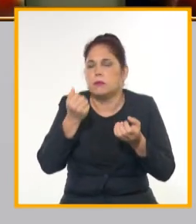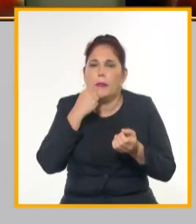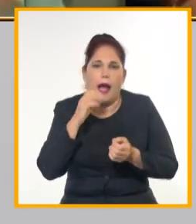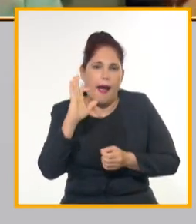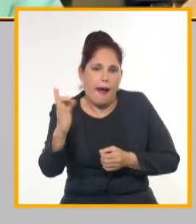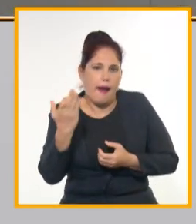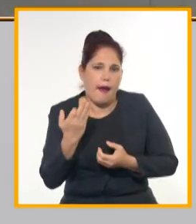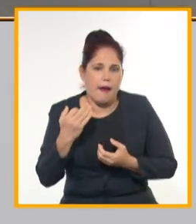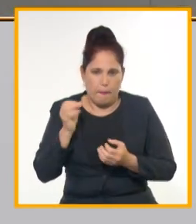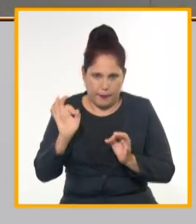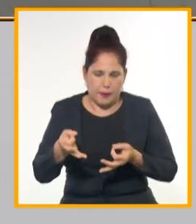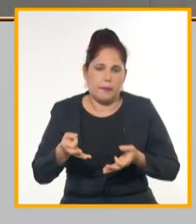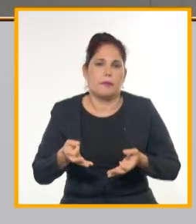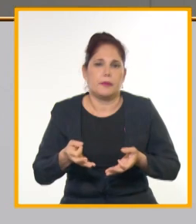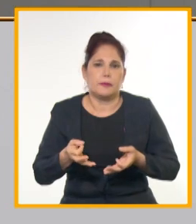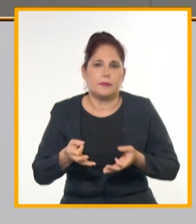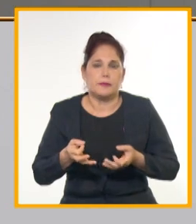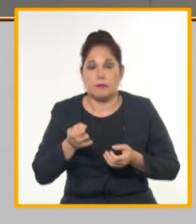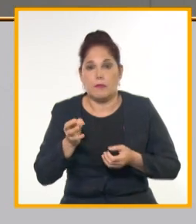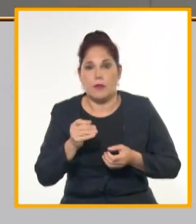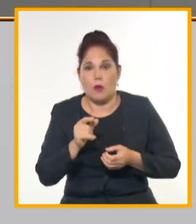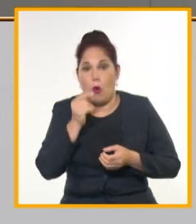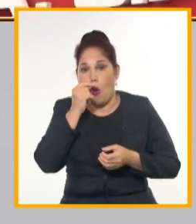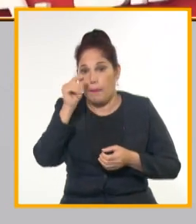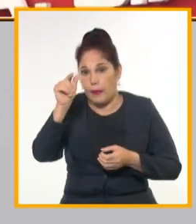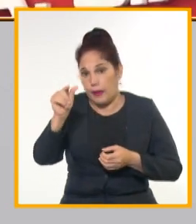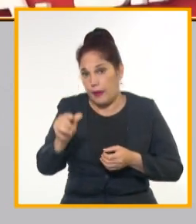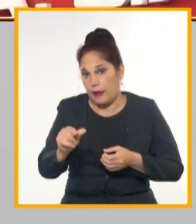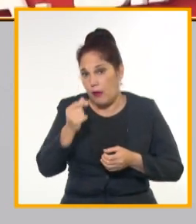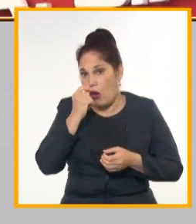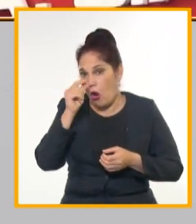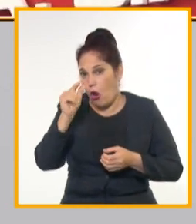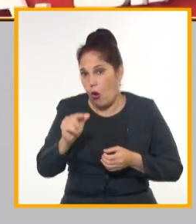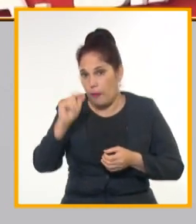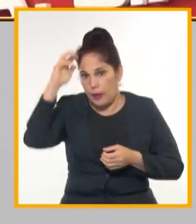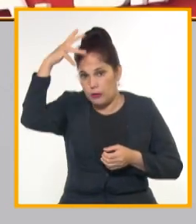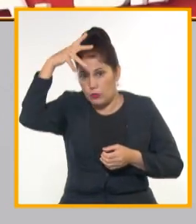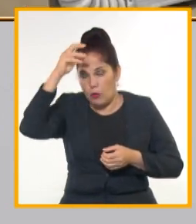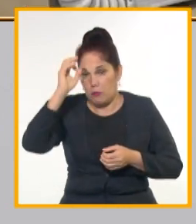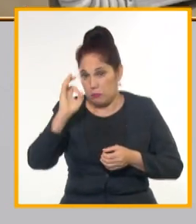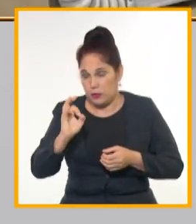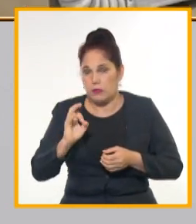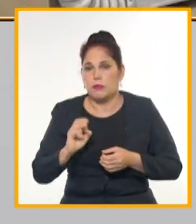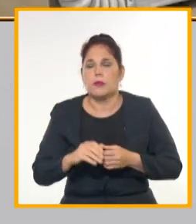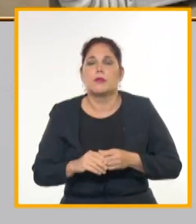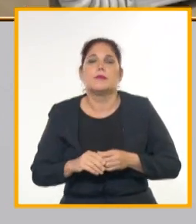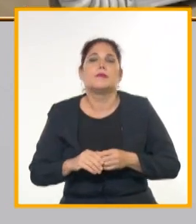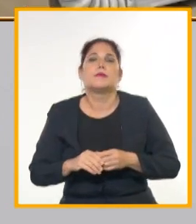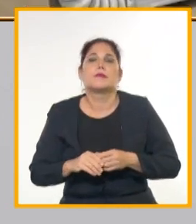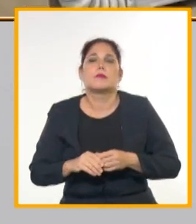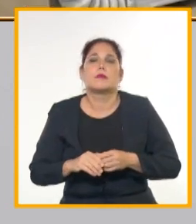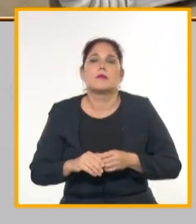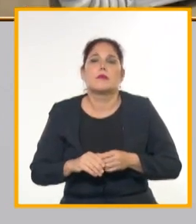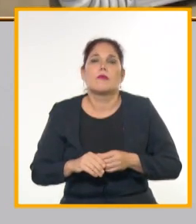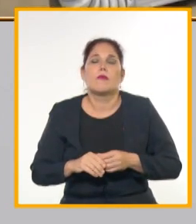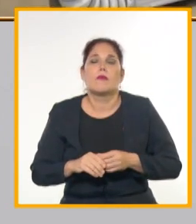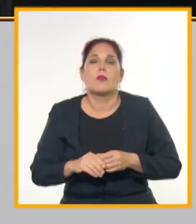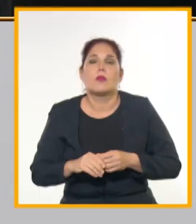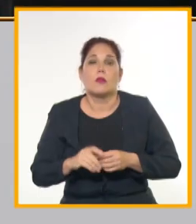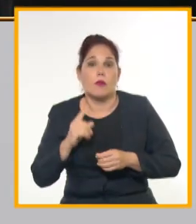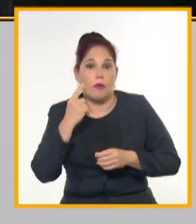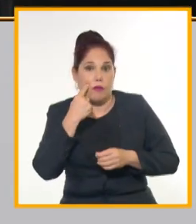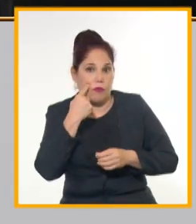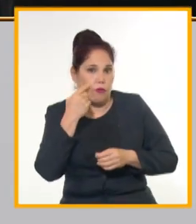respetuosas, algo así, cuando el enviado especial de Donald Trump para Venezuela, Richard Grenell, fue a Miraflores, conversó